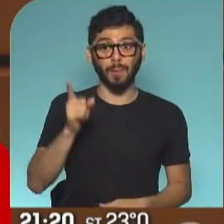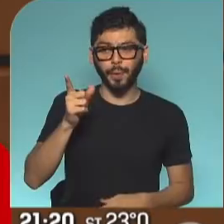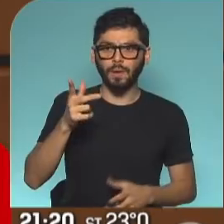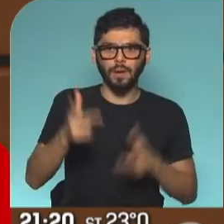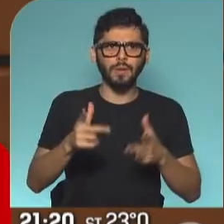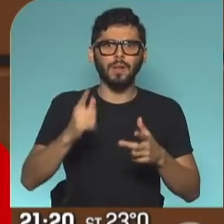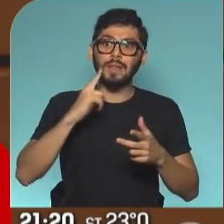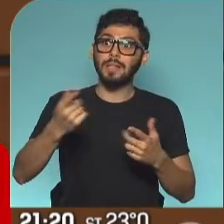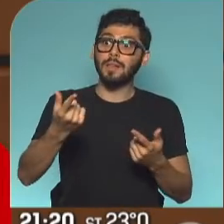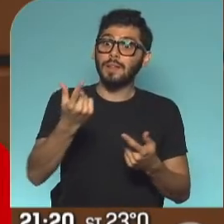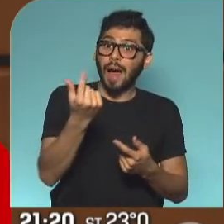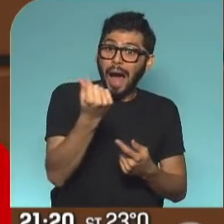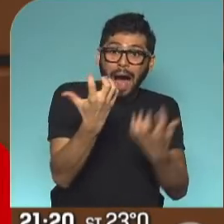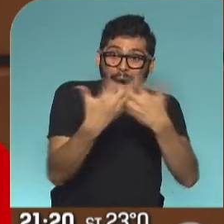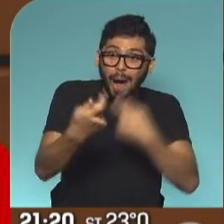cuestiona el capitalismo.